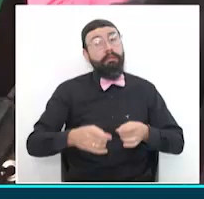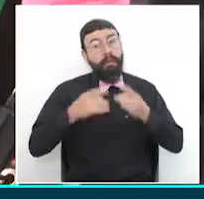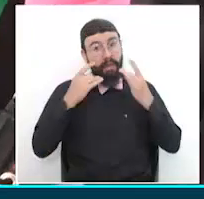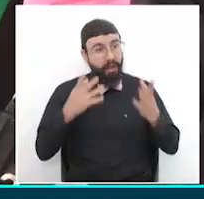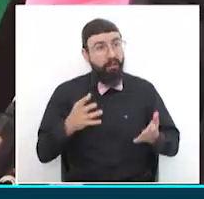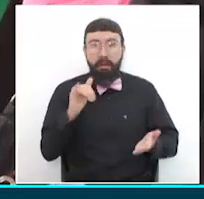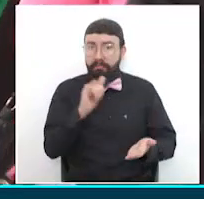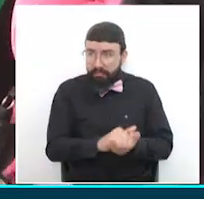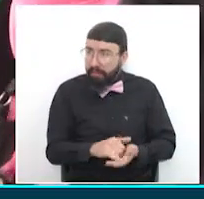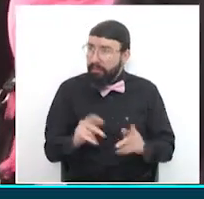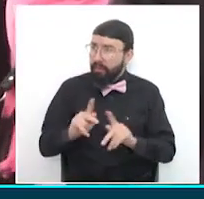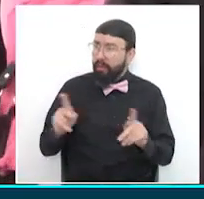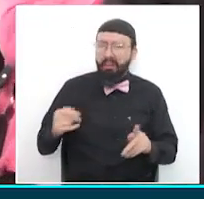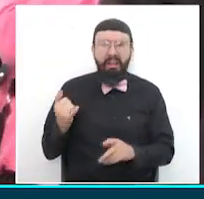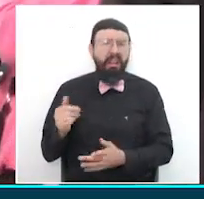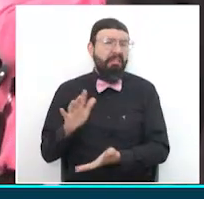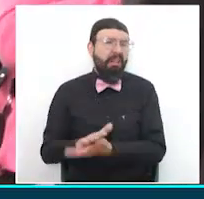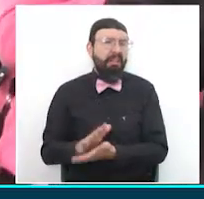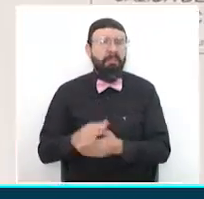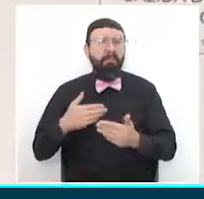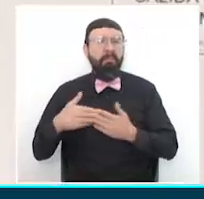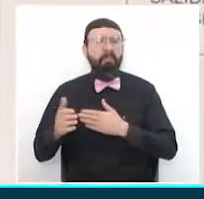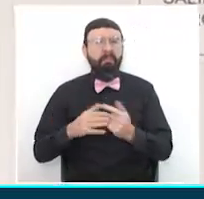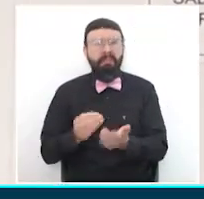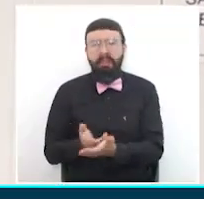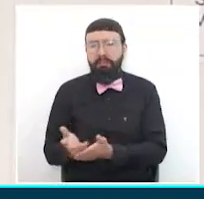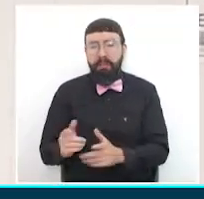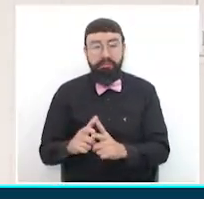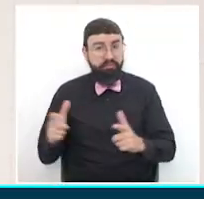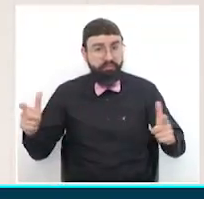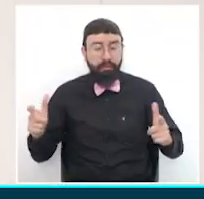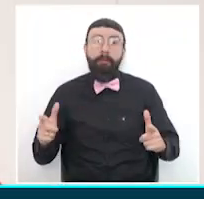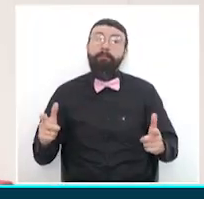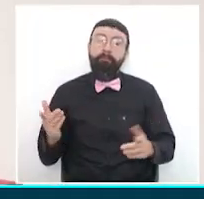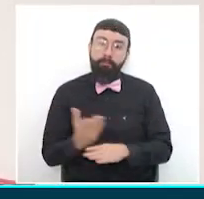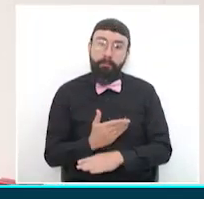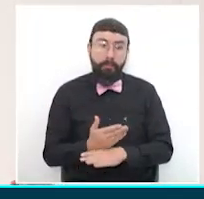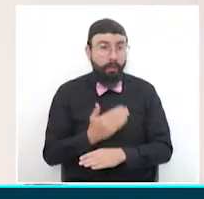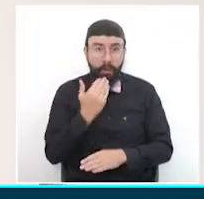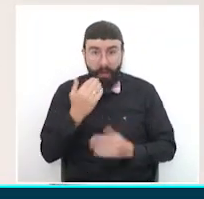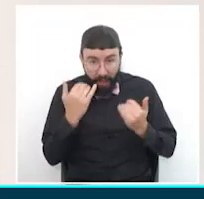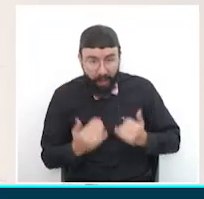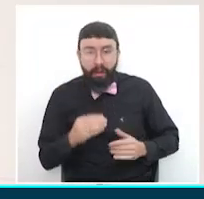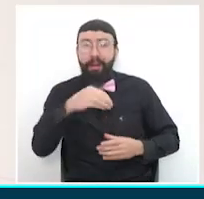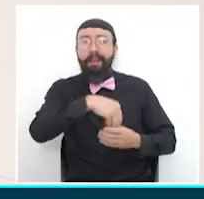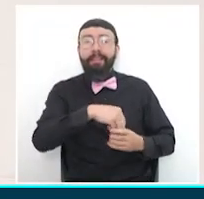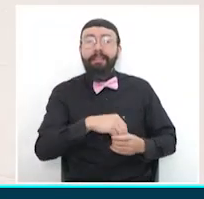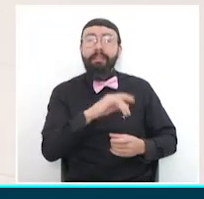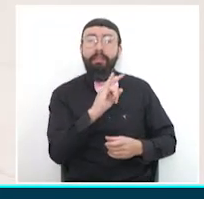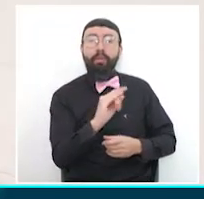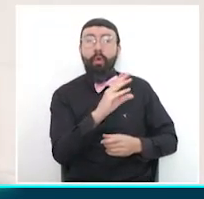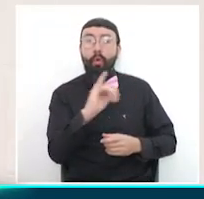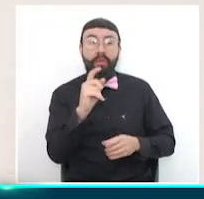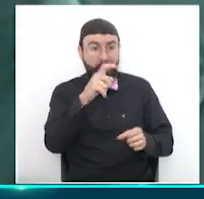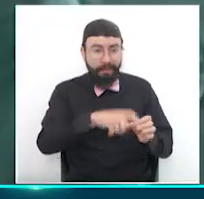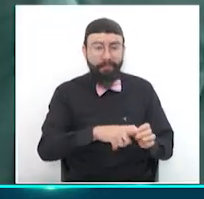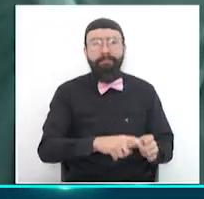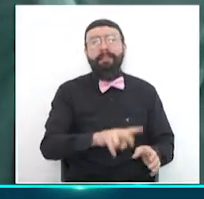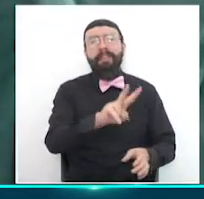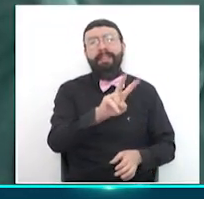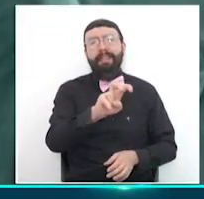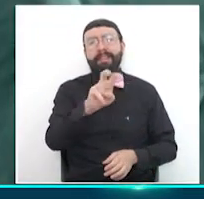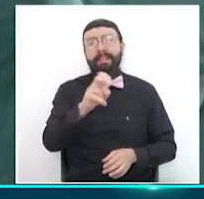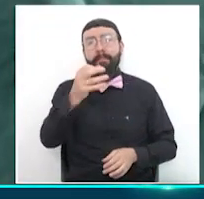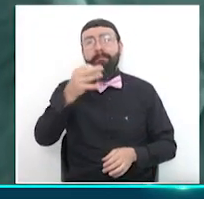misma ciudadanía no toma cartas en el asunto. Solo hoy, la ocupación de camas en UCI llegó al